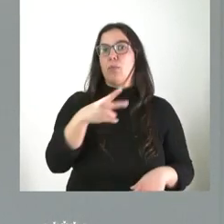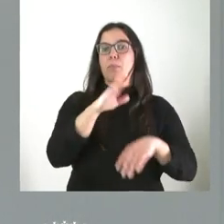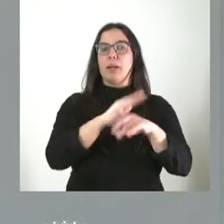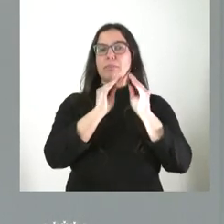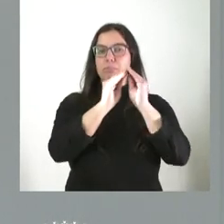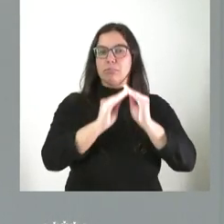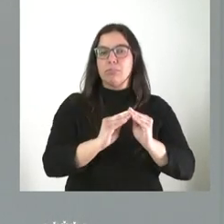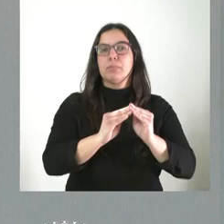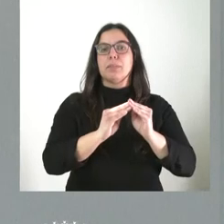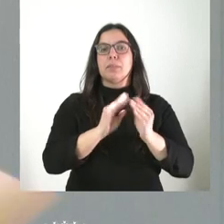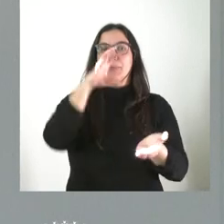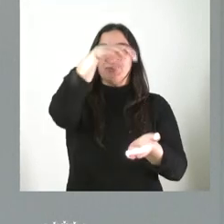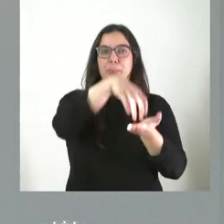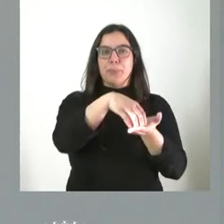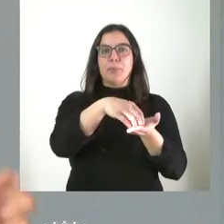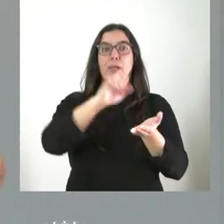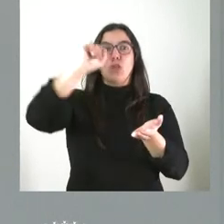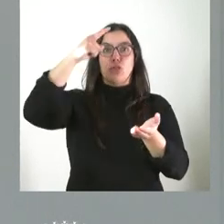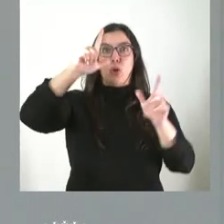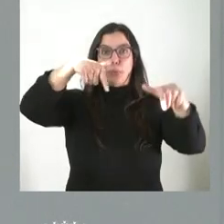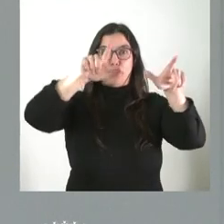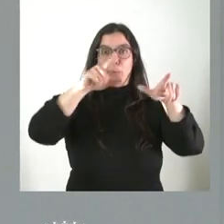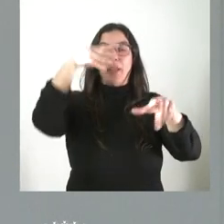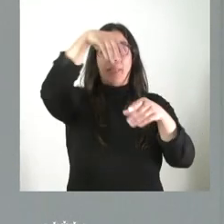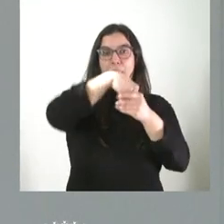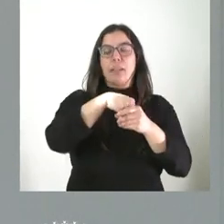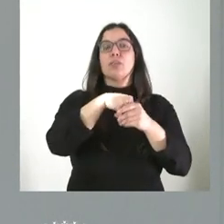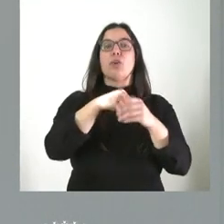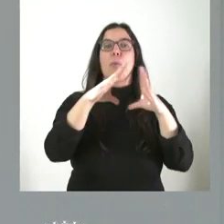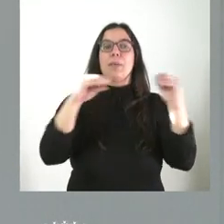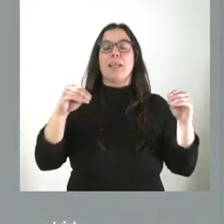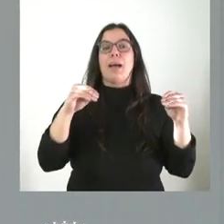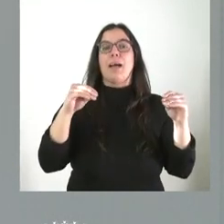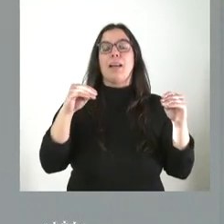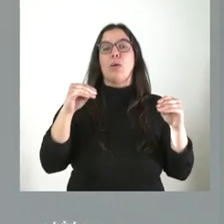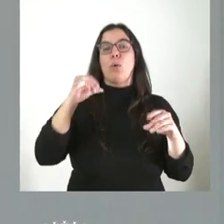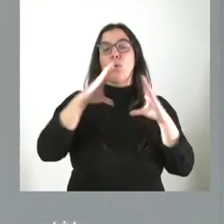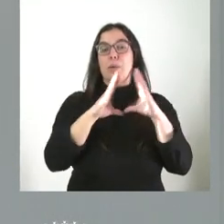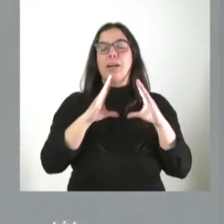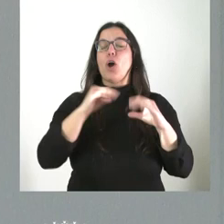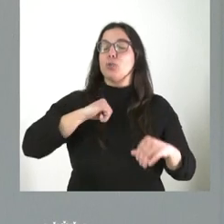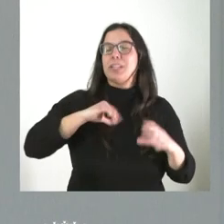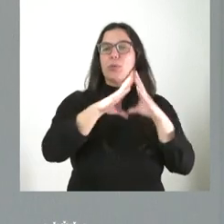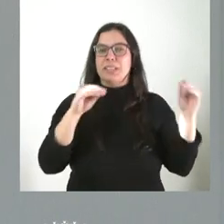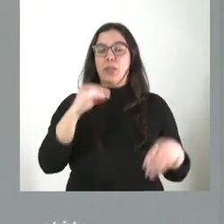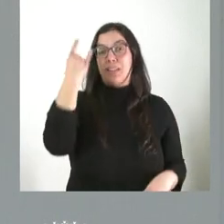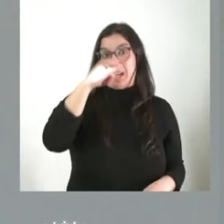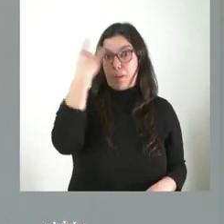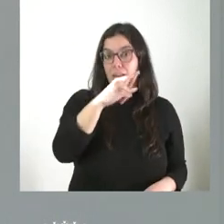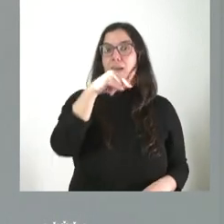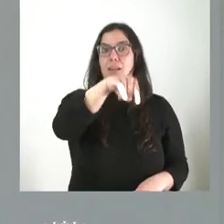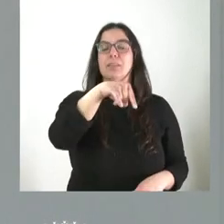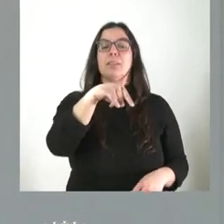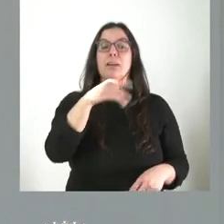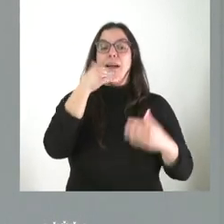de una planta fotovoltaica de autoconsumo en el hospital clínico universitario de Salamanca saben ustedes que con la financiación de fondos europeos estamos